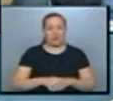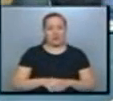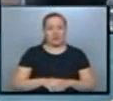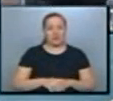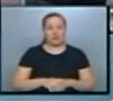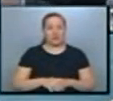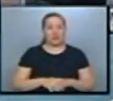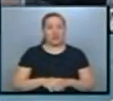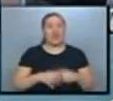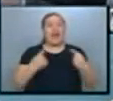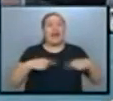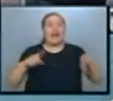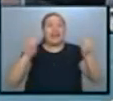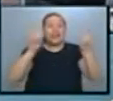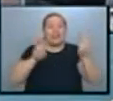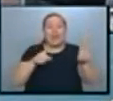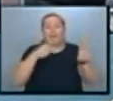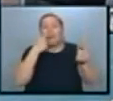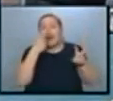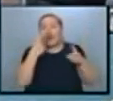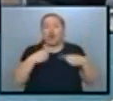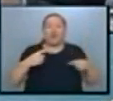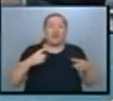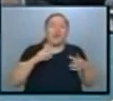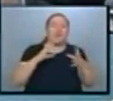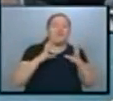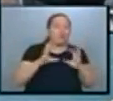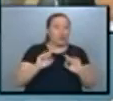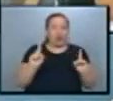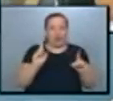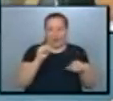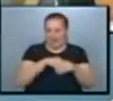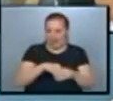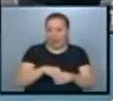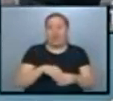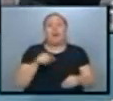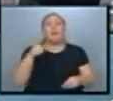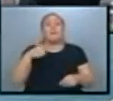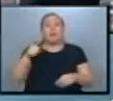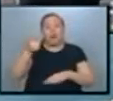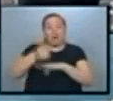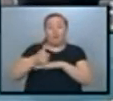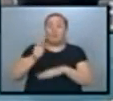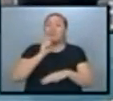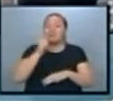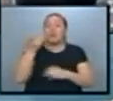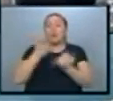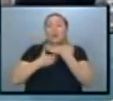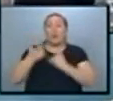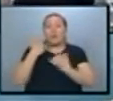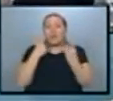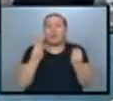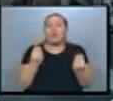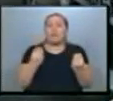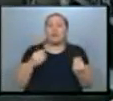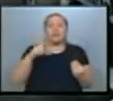Alejo. No entra. Pero Yanina no tiene esos condicionamientos, no. Así que nos puede contar todos los detalles de qué pasó con Centurión,